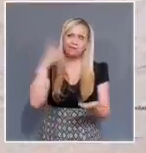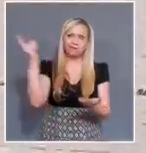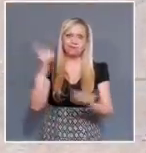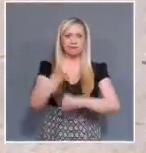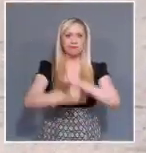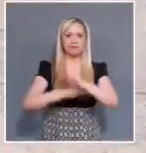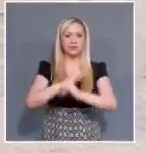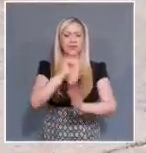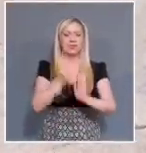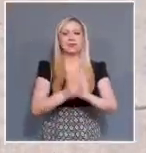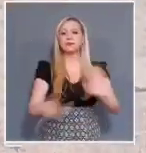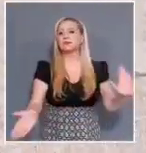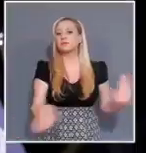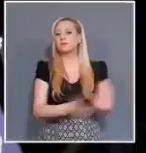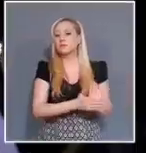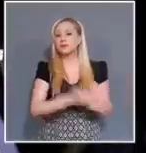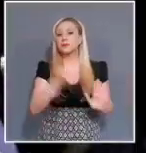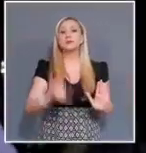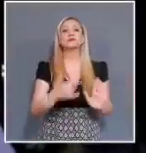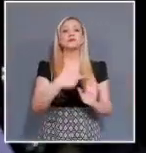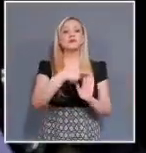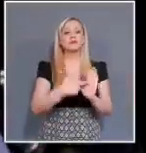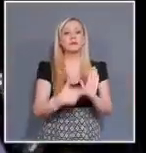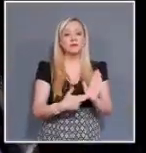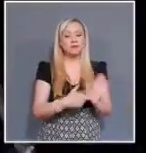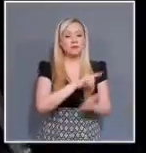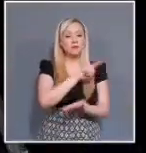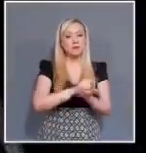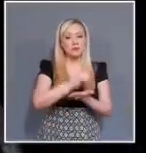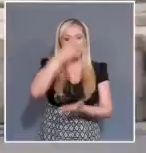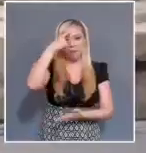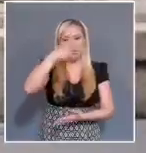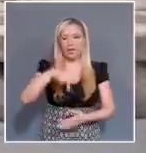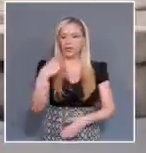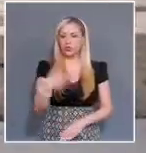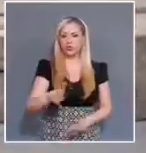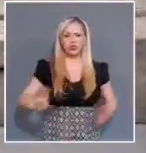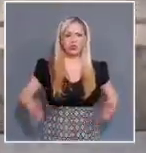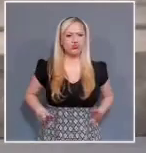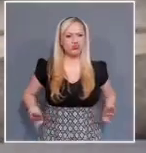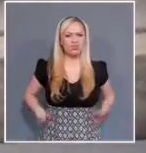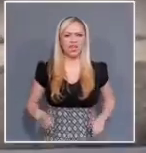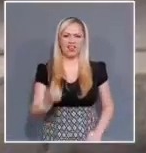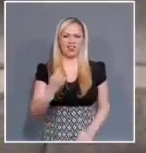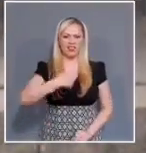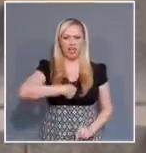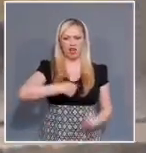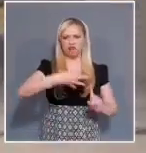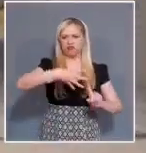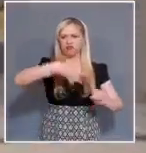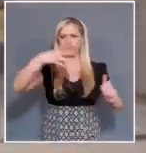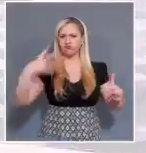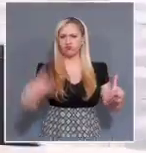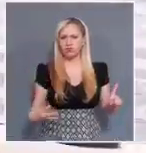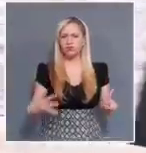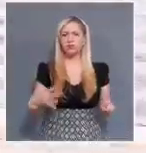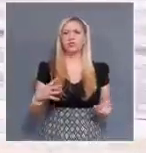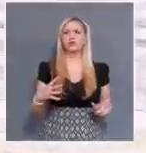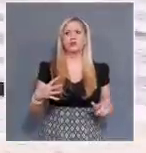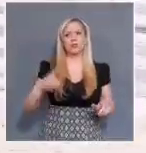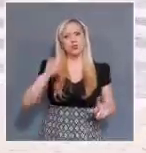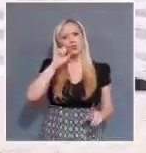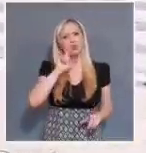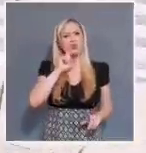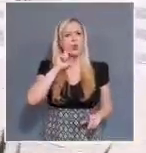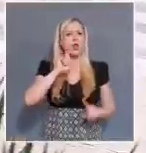protocolo para juzgar con perspectiva de orientación sexual identidad y expresión de género y características sexuales emitido